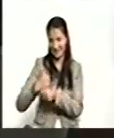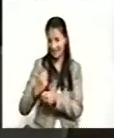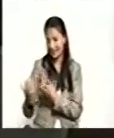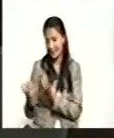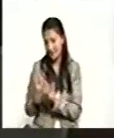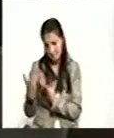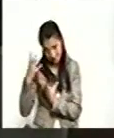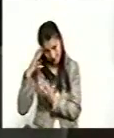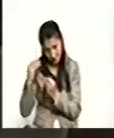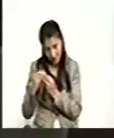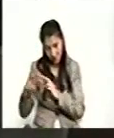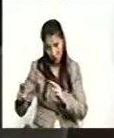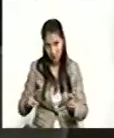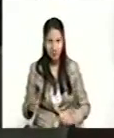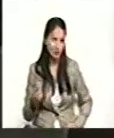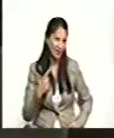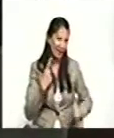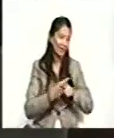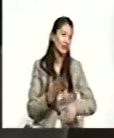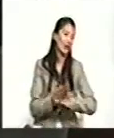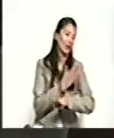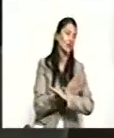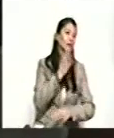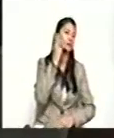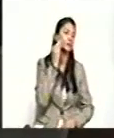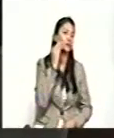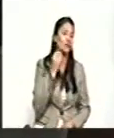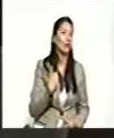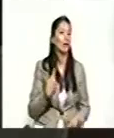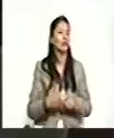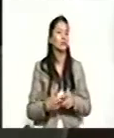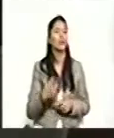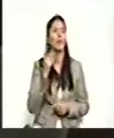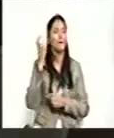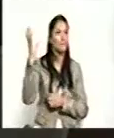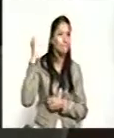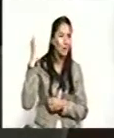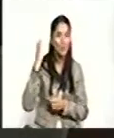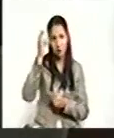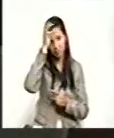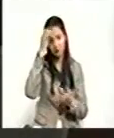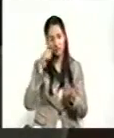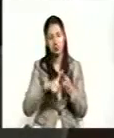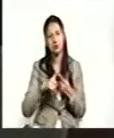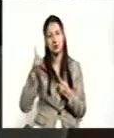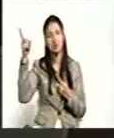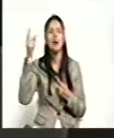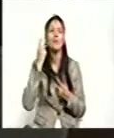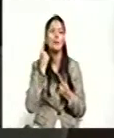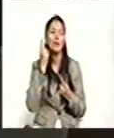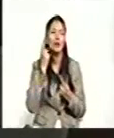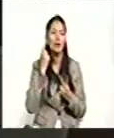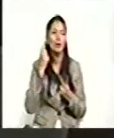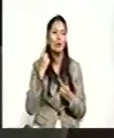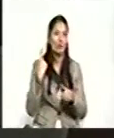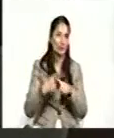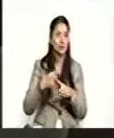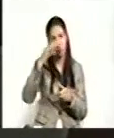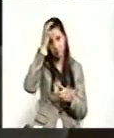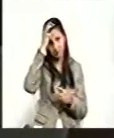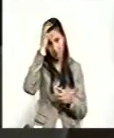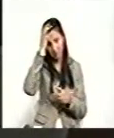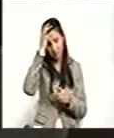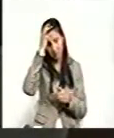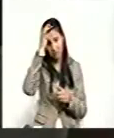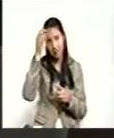nosotros una buena experiencia en el hospital de popayán y en el hospital de Pereira con eso que